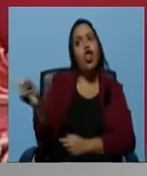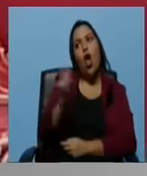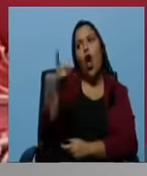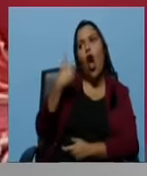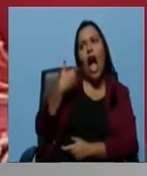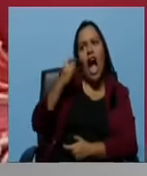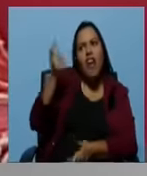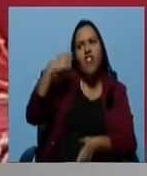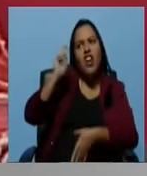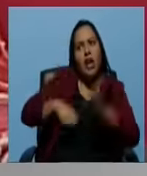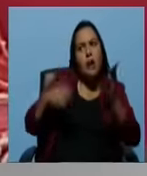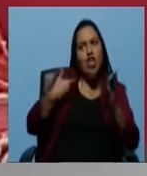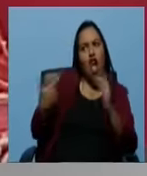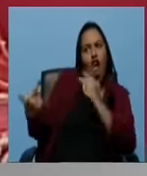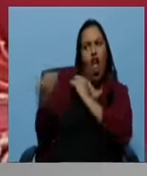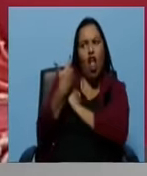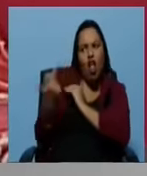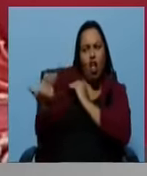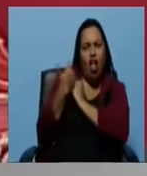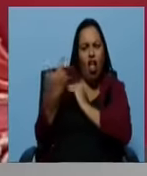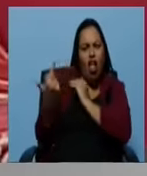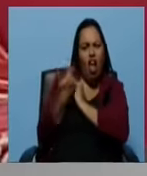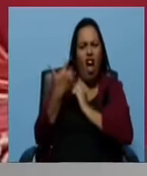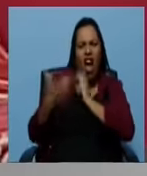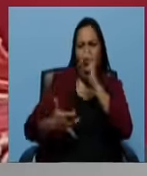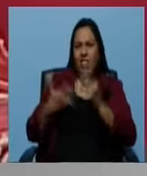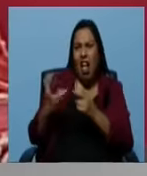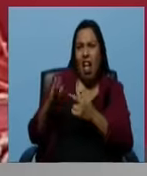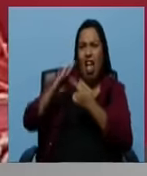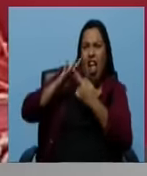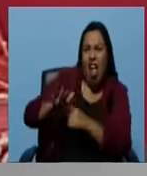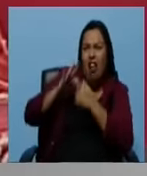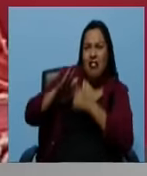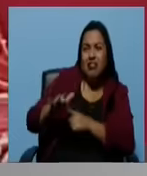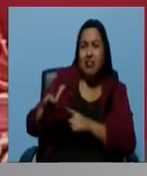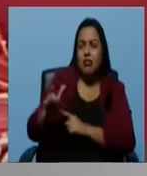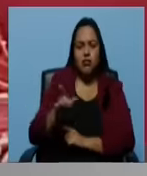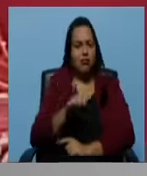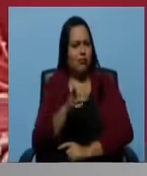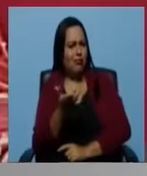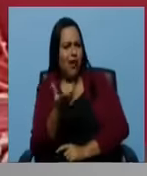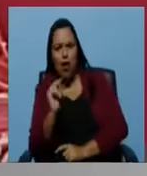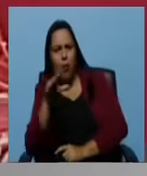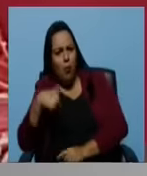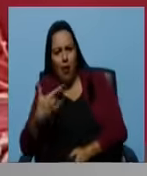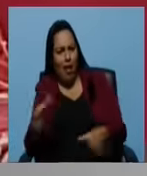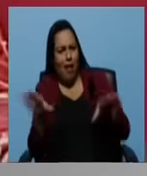fue coacción, una actividad de presión, de chantaje. Nadie puede creer eso.